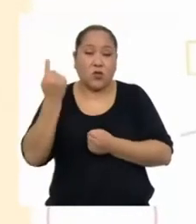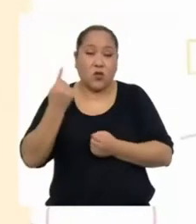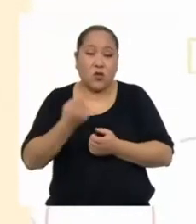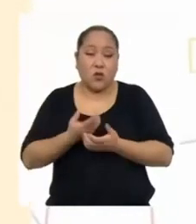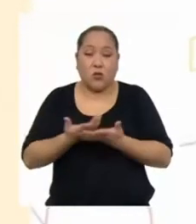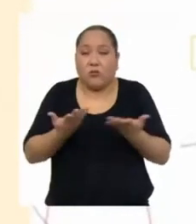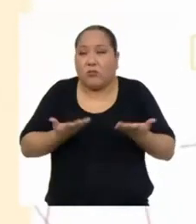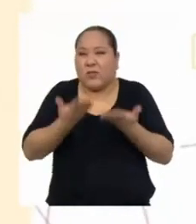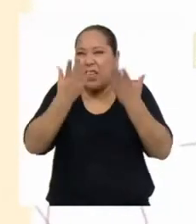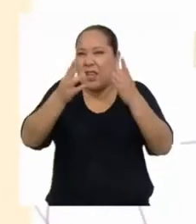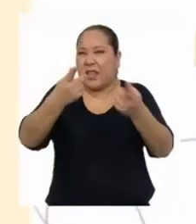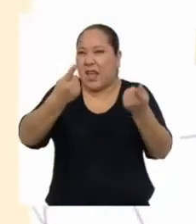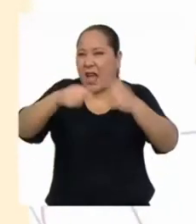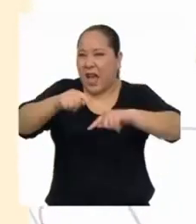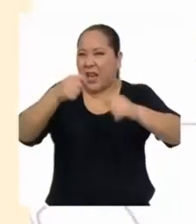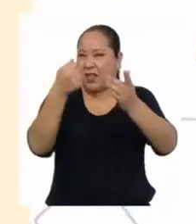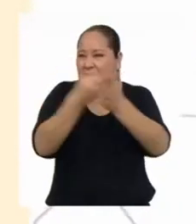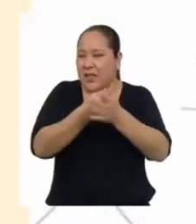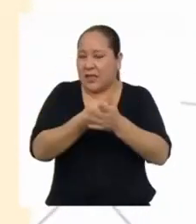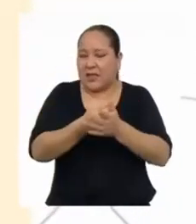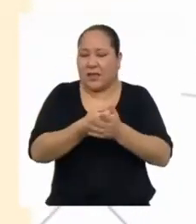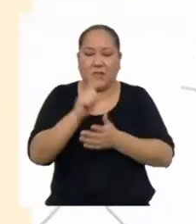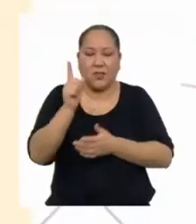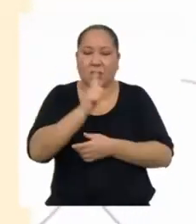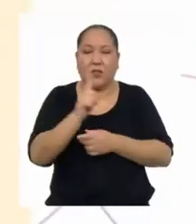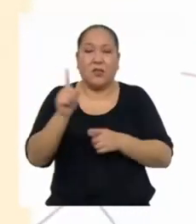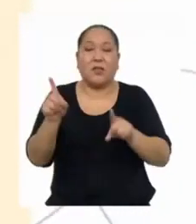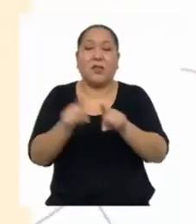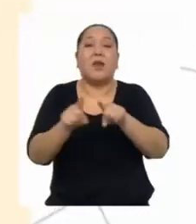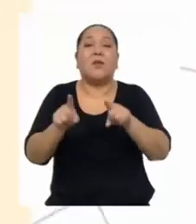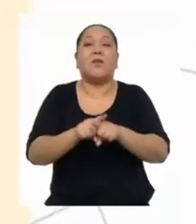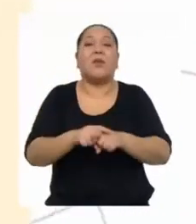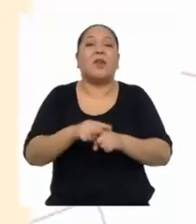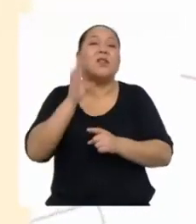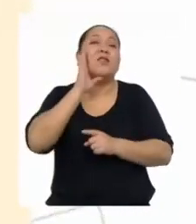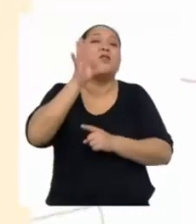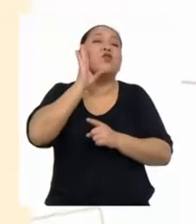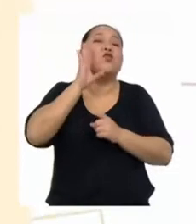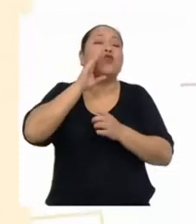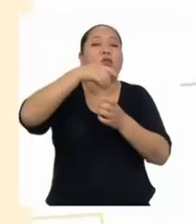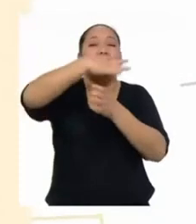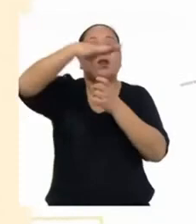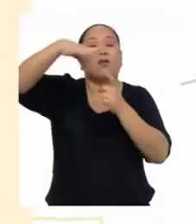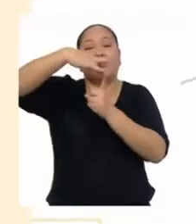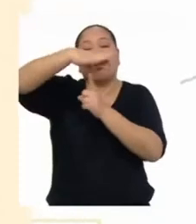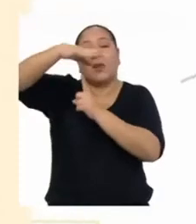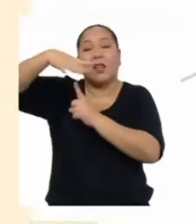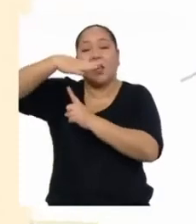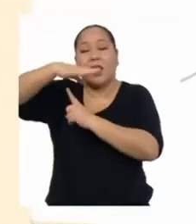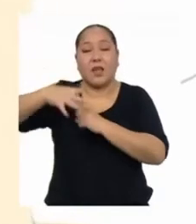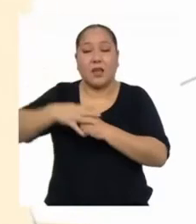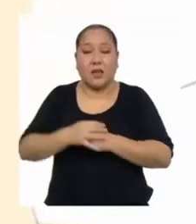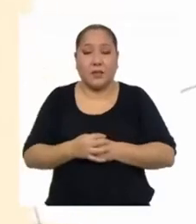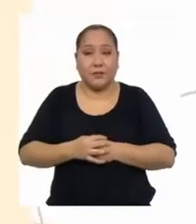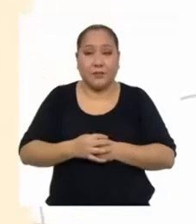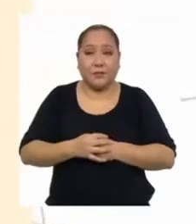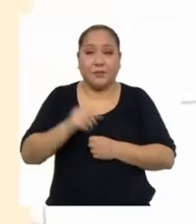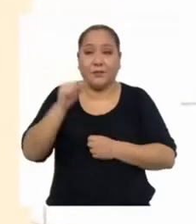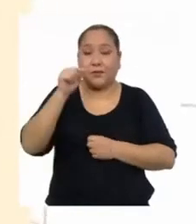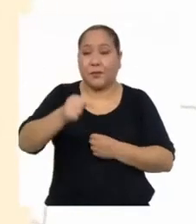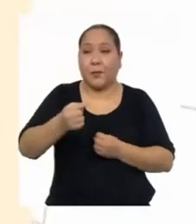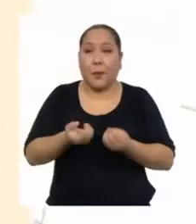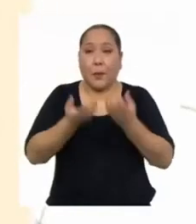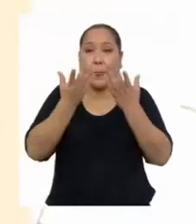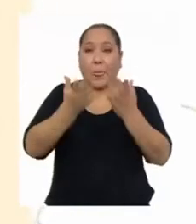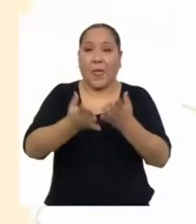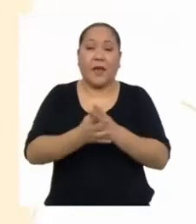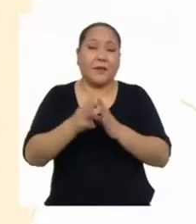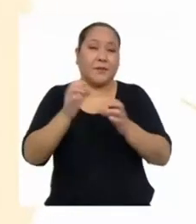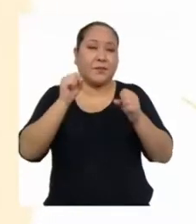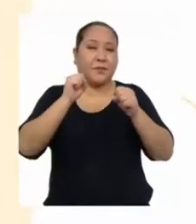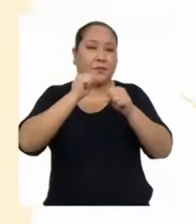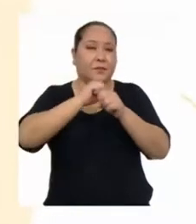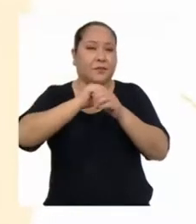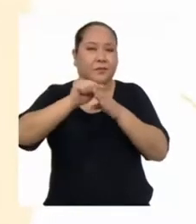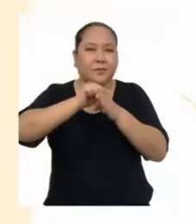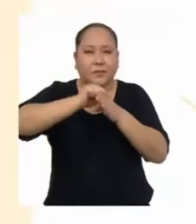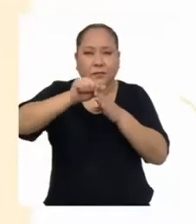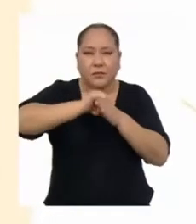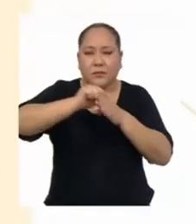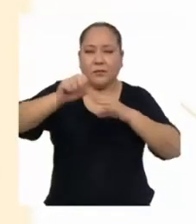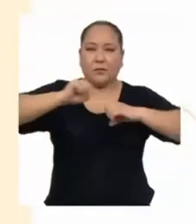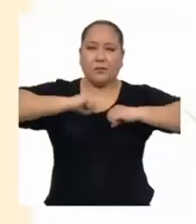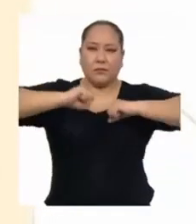accidentes, sino que también contaminan nuestro aire. Esto propiciaría el ejercicio físico y uso de